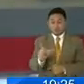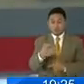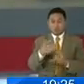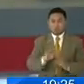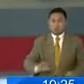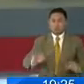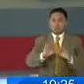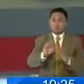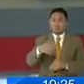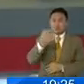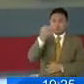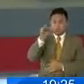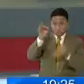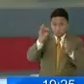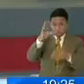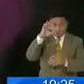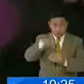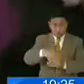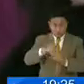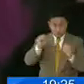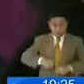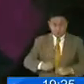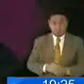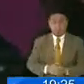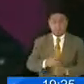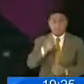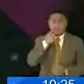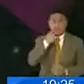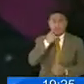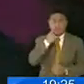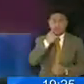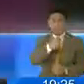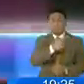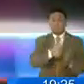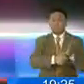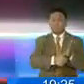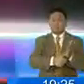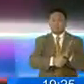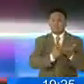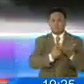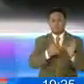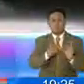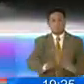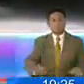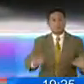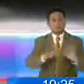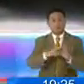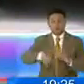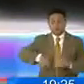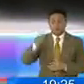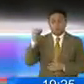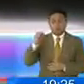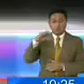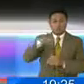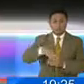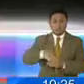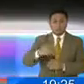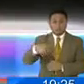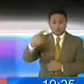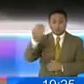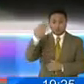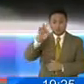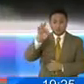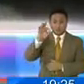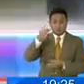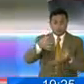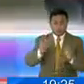los comicios del 19 de febrero. La cédula de identidad es el documento indispensable para ejercer el derecho al voto el próximo 19 de